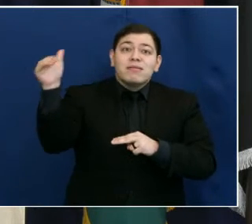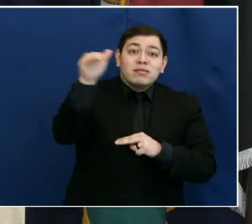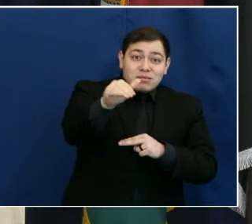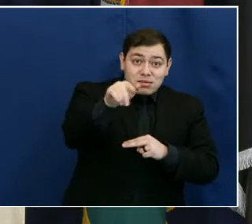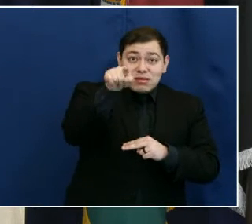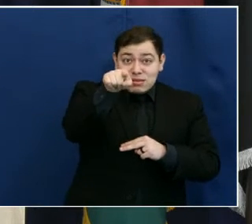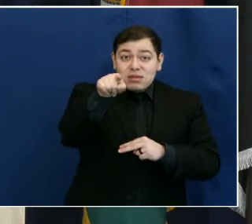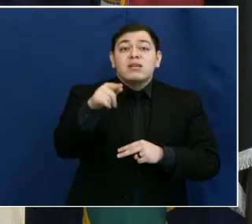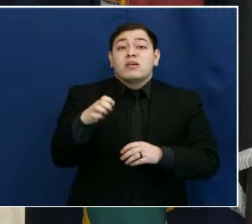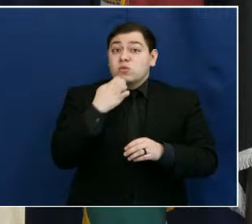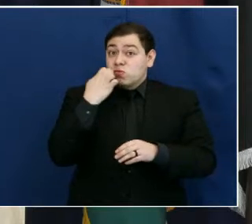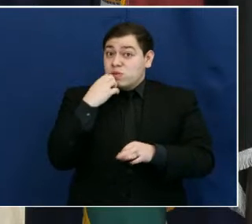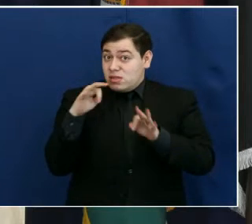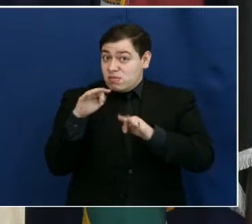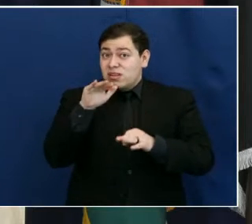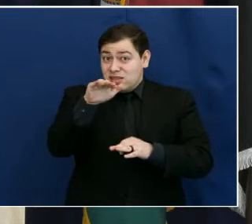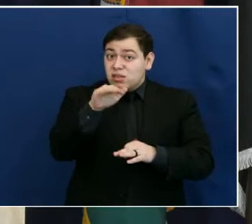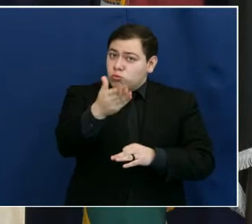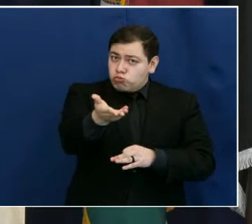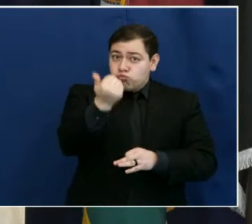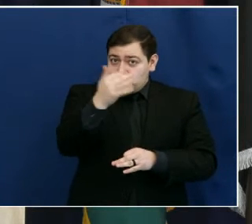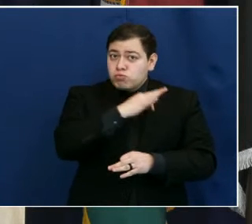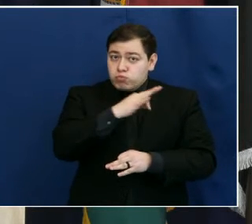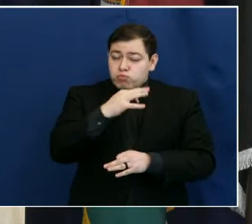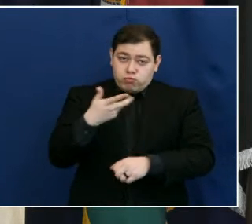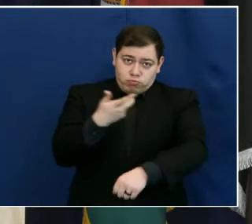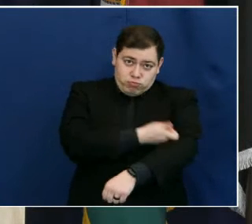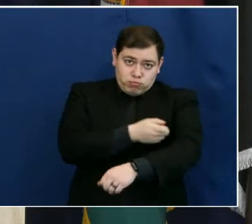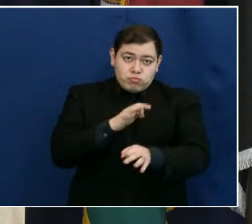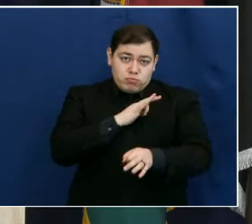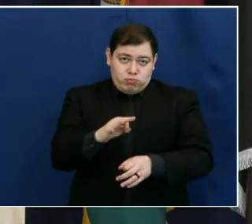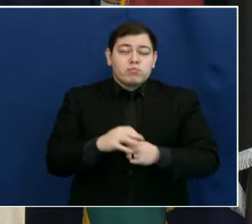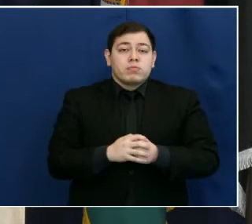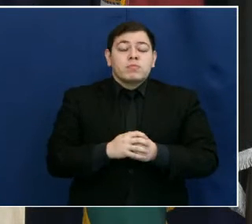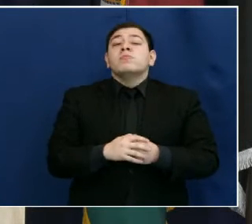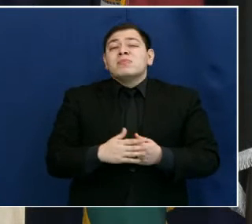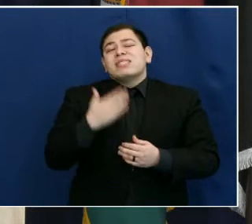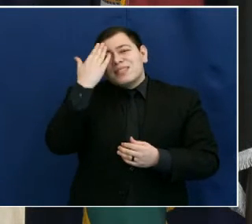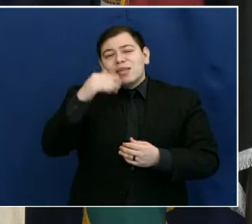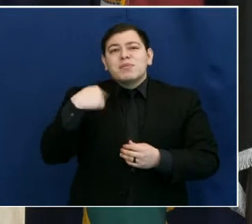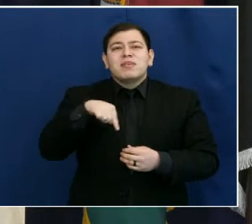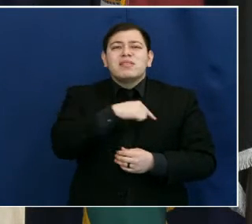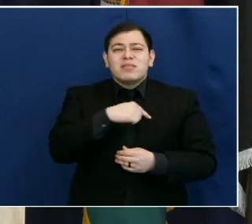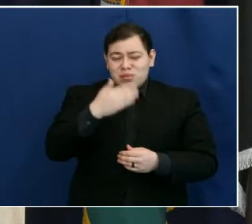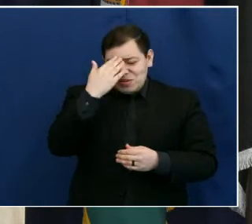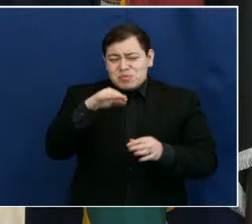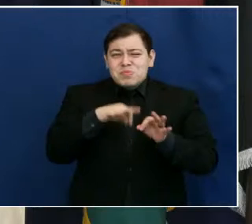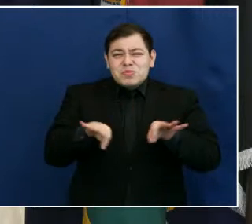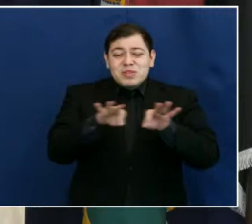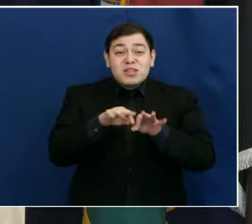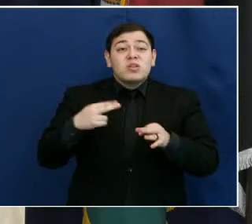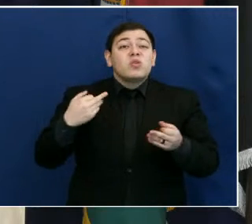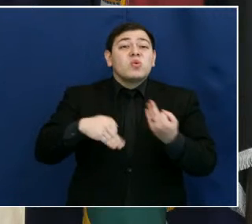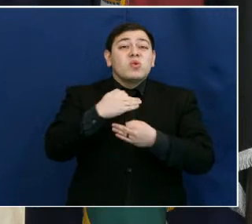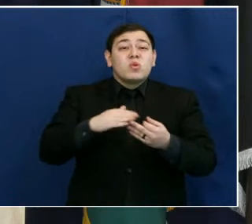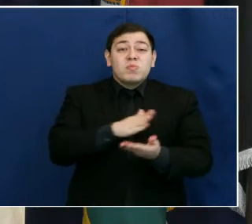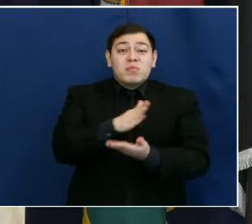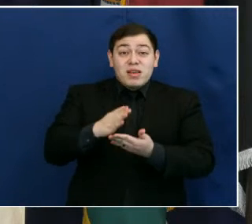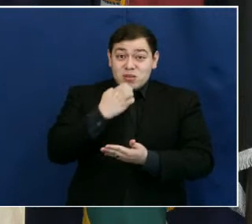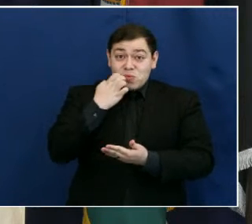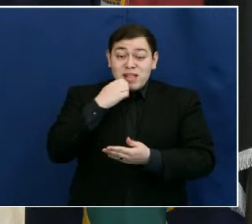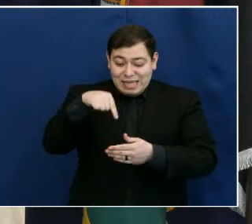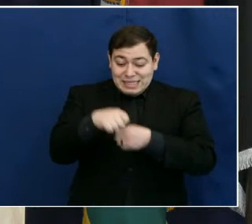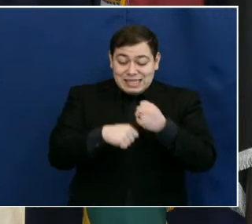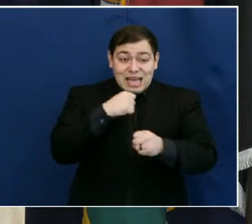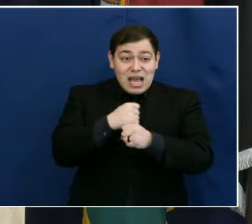por fin poder abrir las vacunas este sector, porque en realidad sabemos que es fundamental que nuestros hijos vuelvan a la escuela este